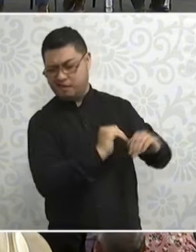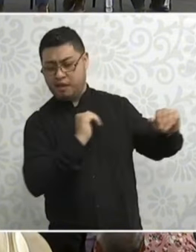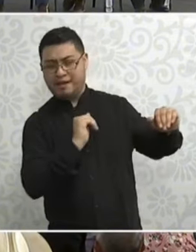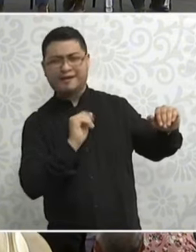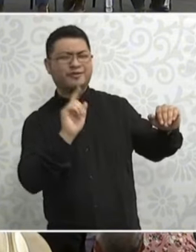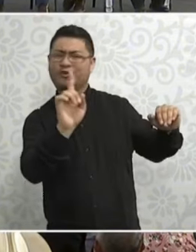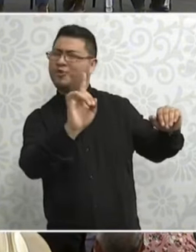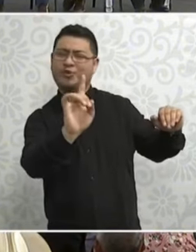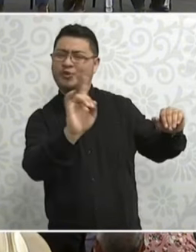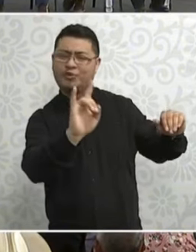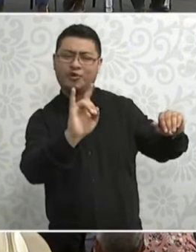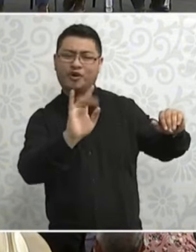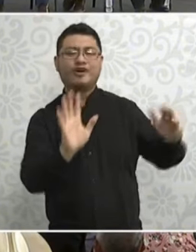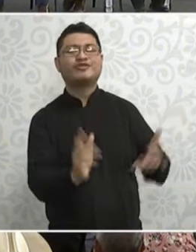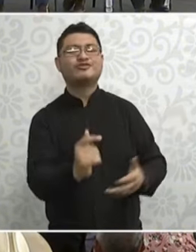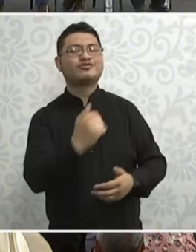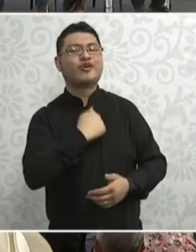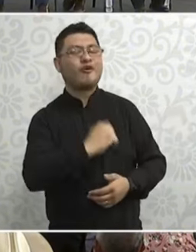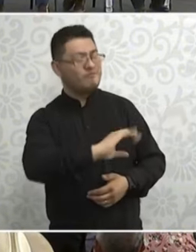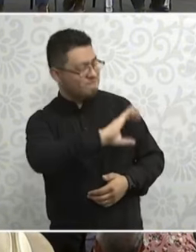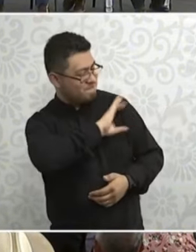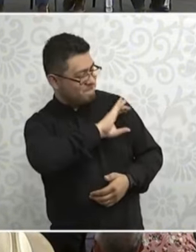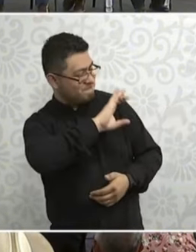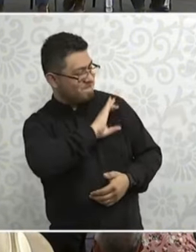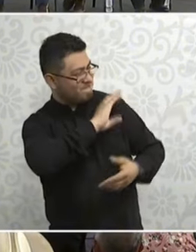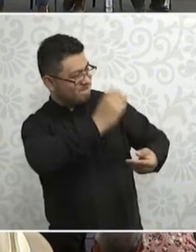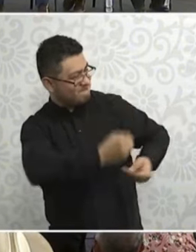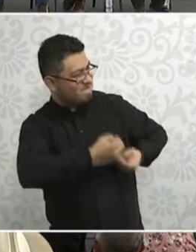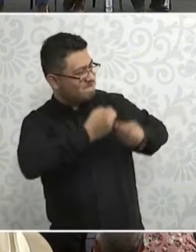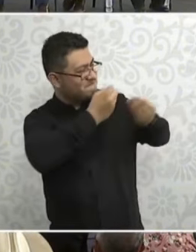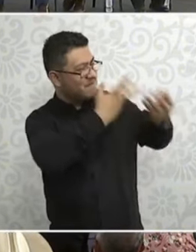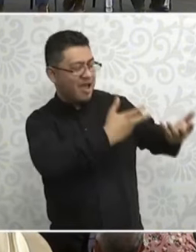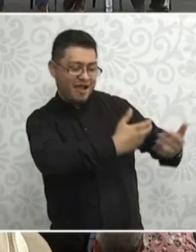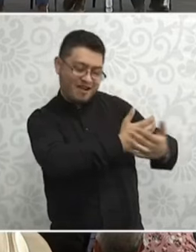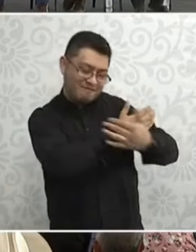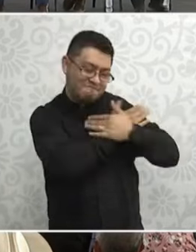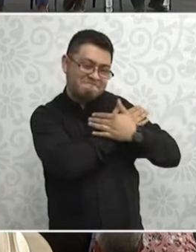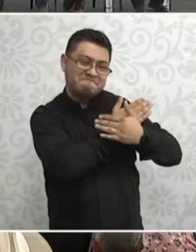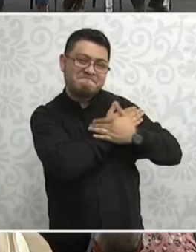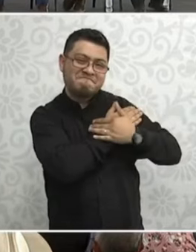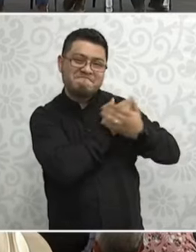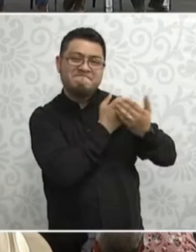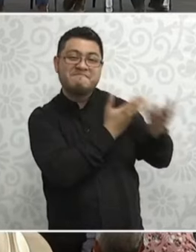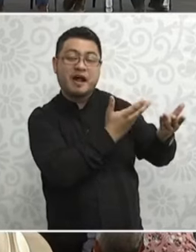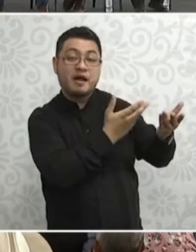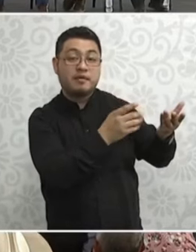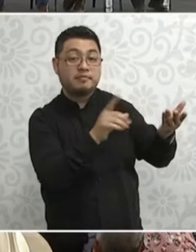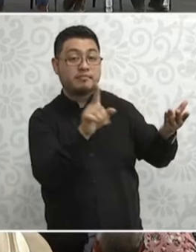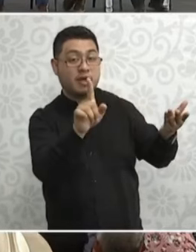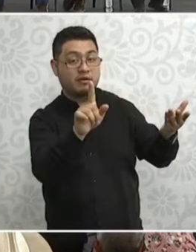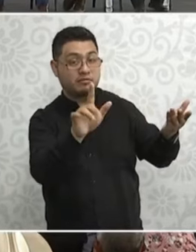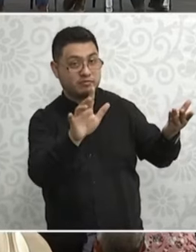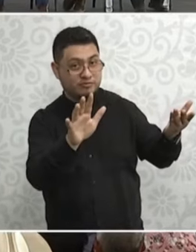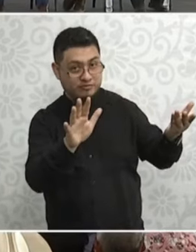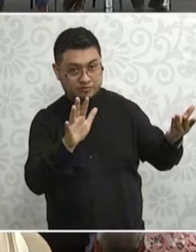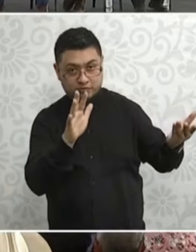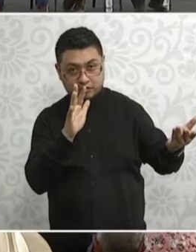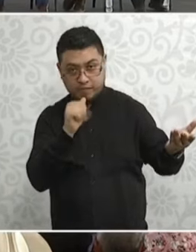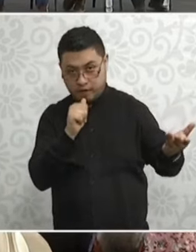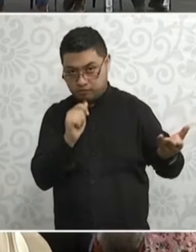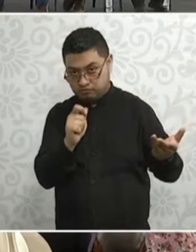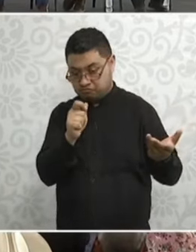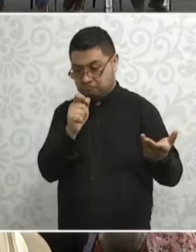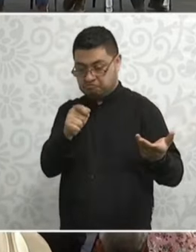harto, bomba para ellos, bomba. Pero lo que no se puede es